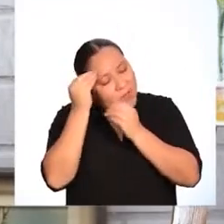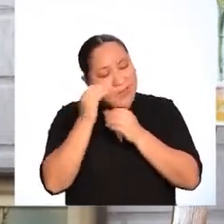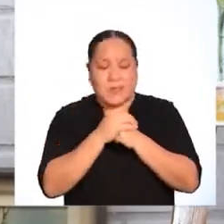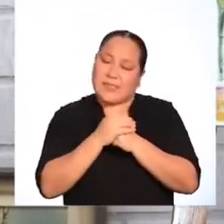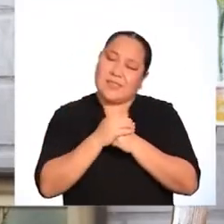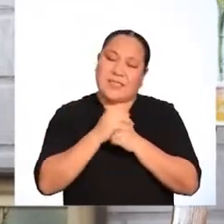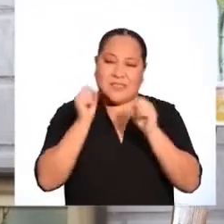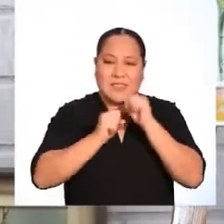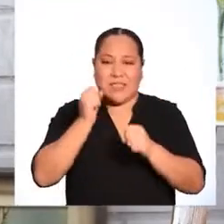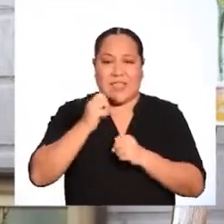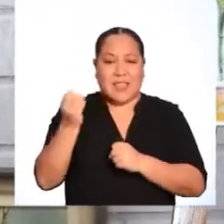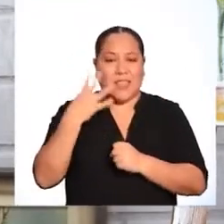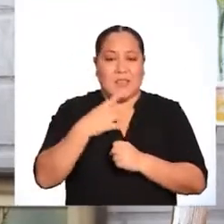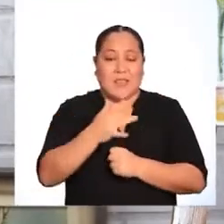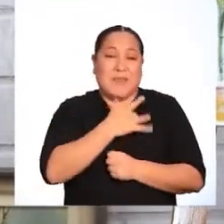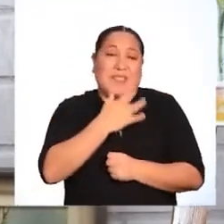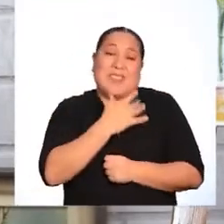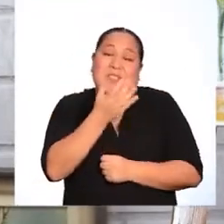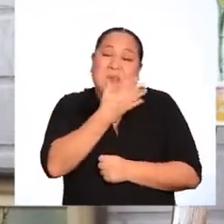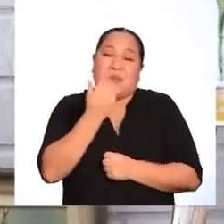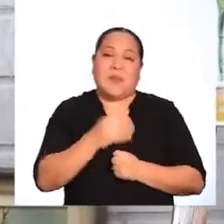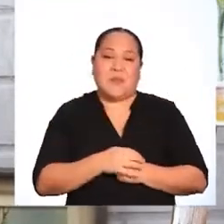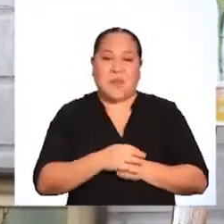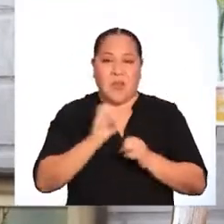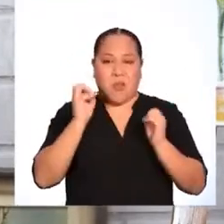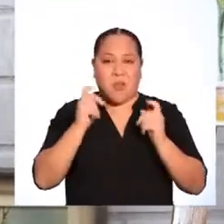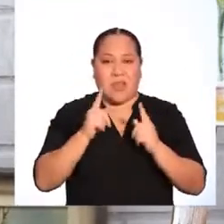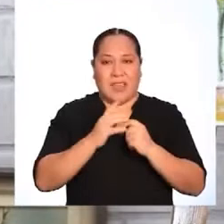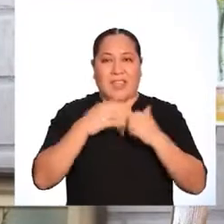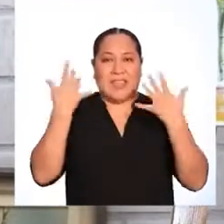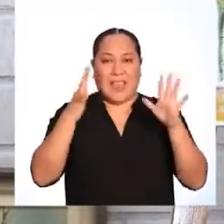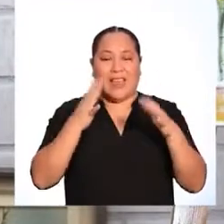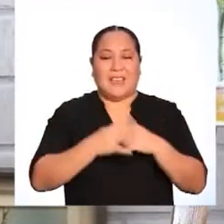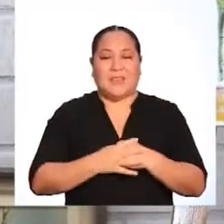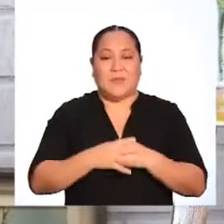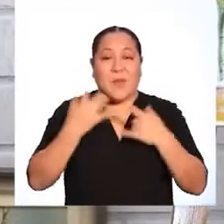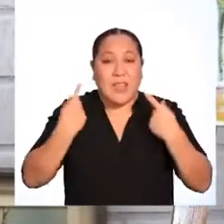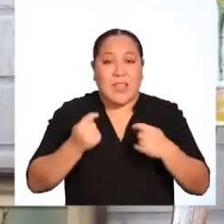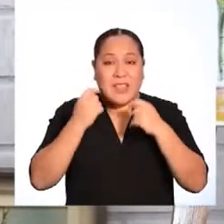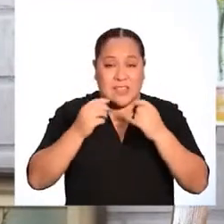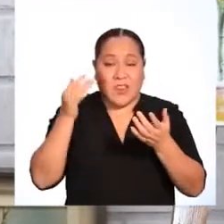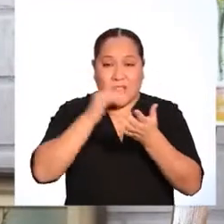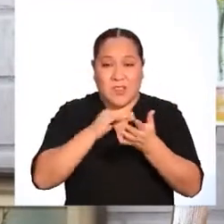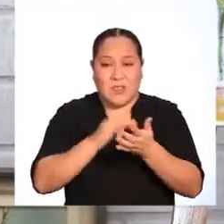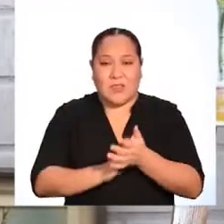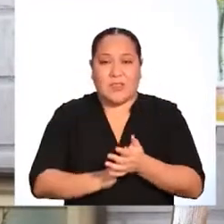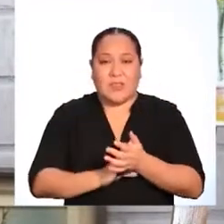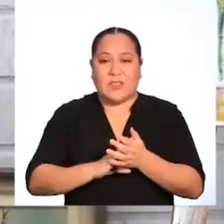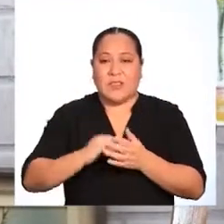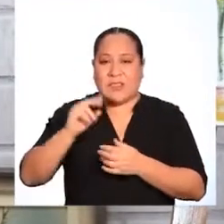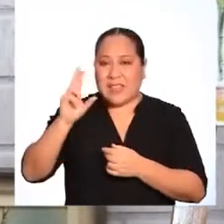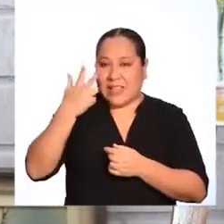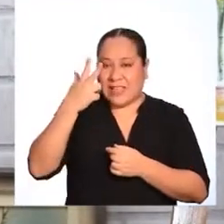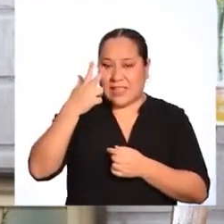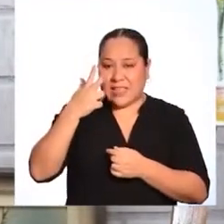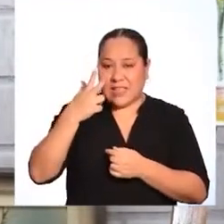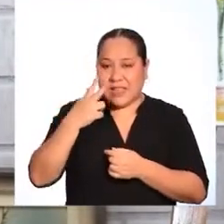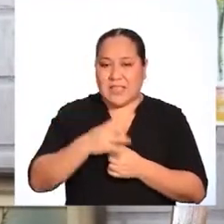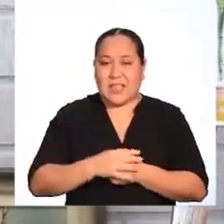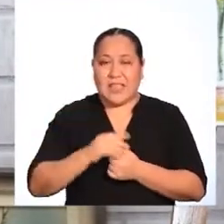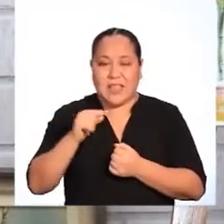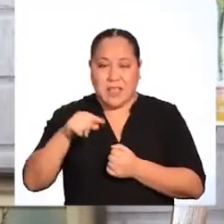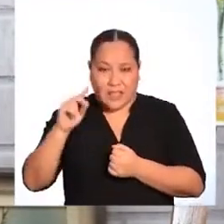y así me siento mejor si ya está muy bien a ver voy a intentar entonces si tu tercer